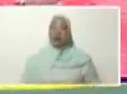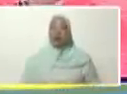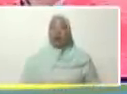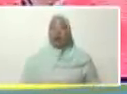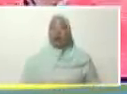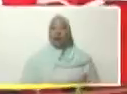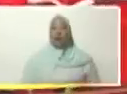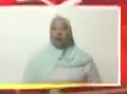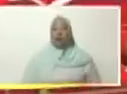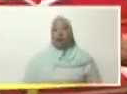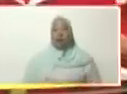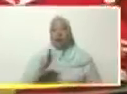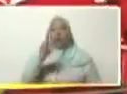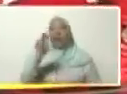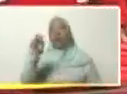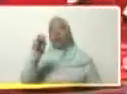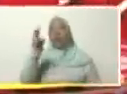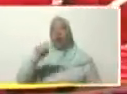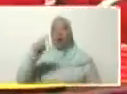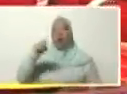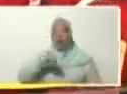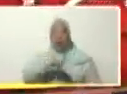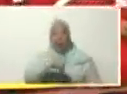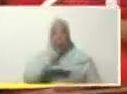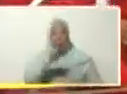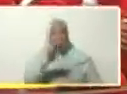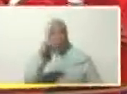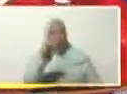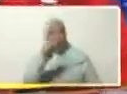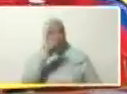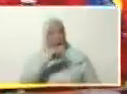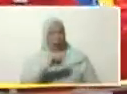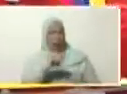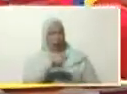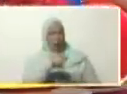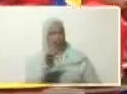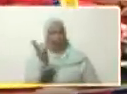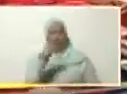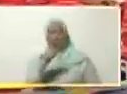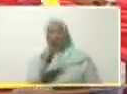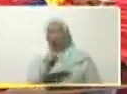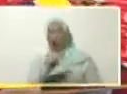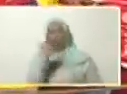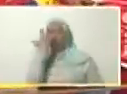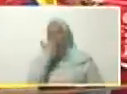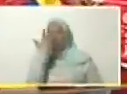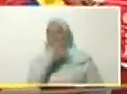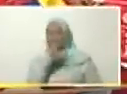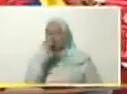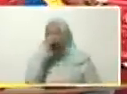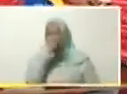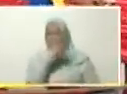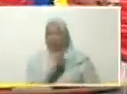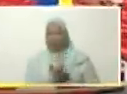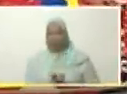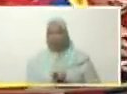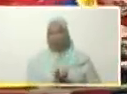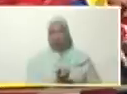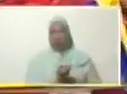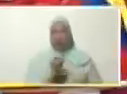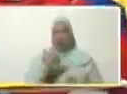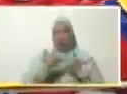Vos no tenéis 20 años jamás. Vos no tenéis 20 años. Será 20 años en